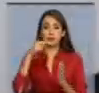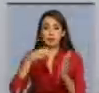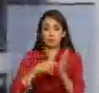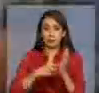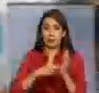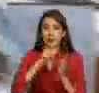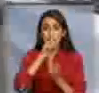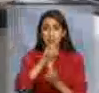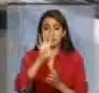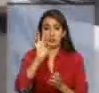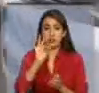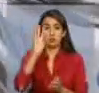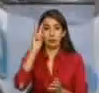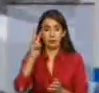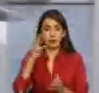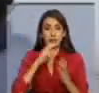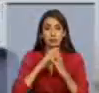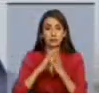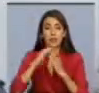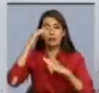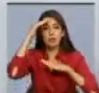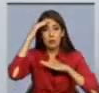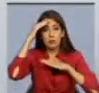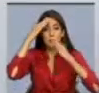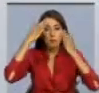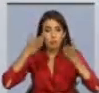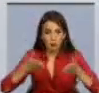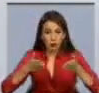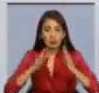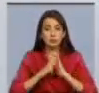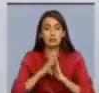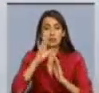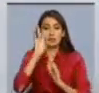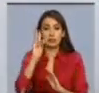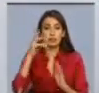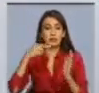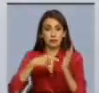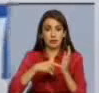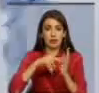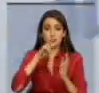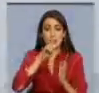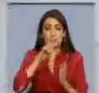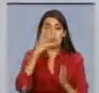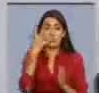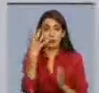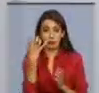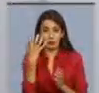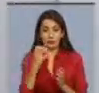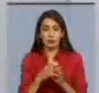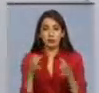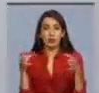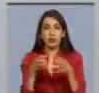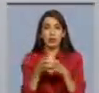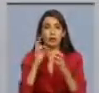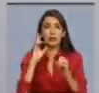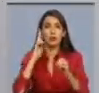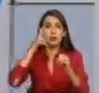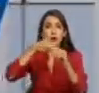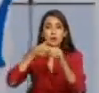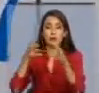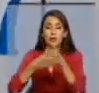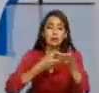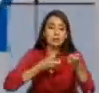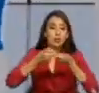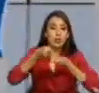2.196 efectivos de la Comisión de Tránsito del Ecuador y 7.215 de la Policía Nacional formarán parte de los controles